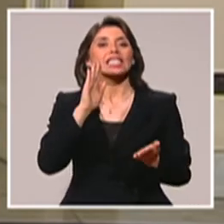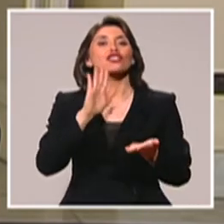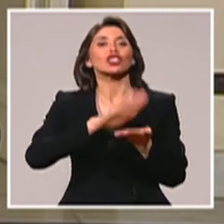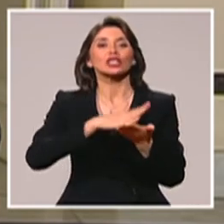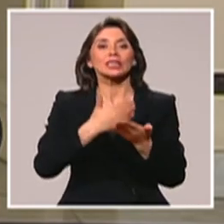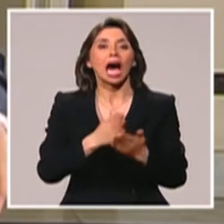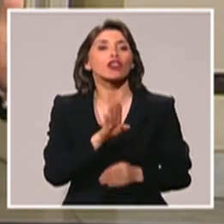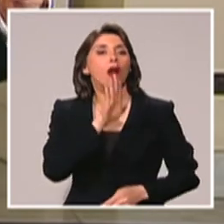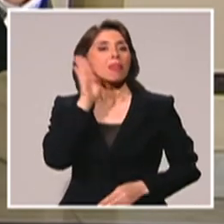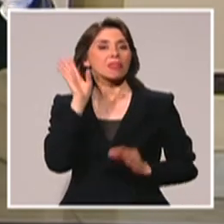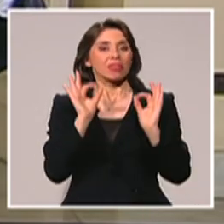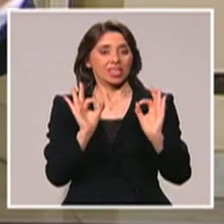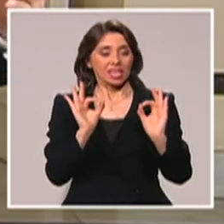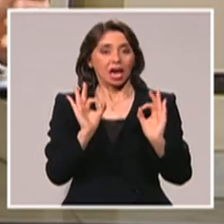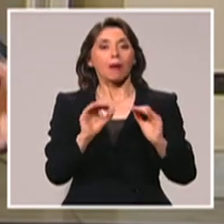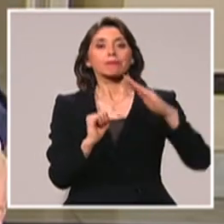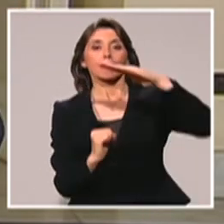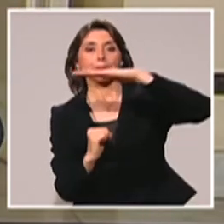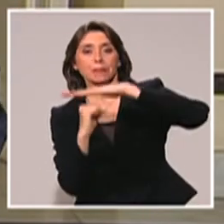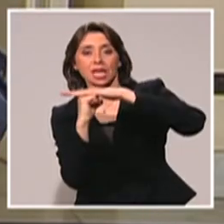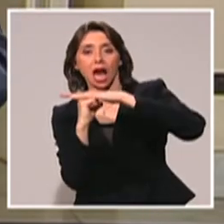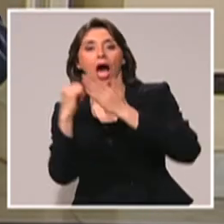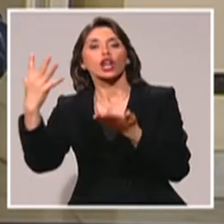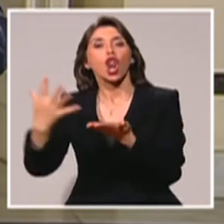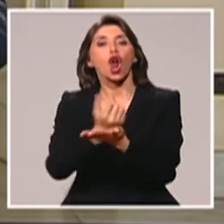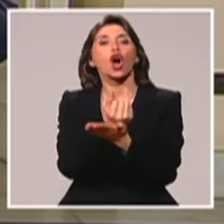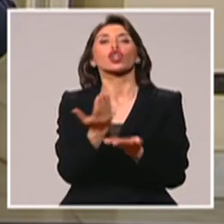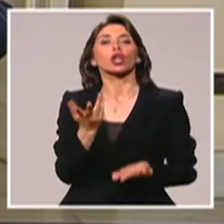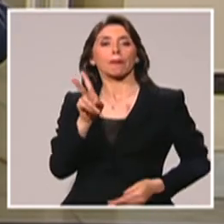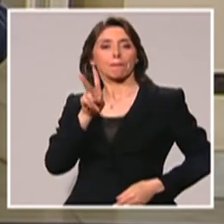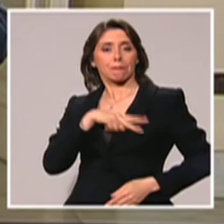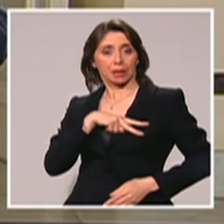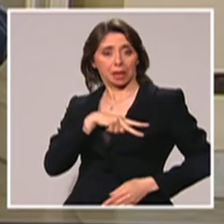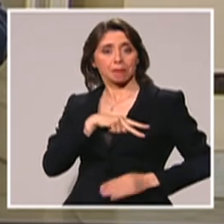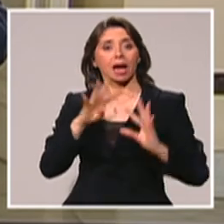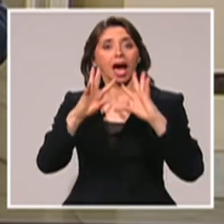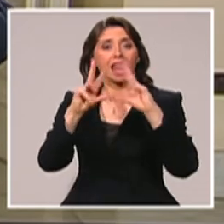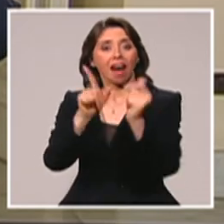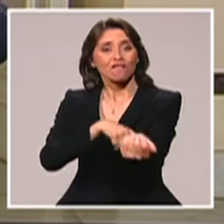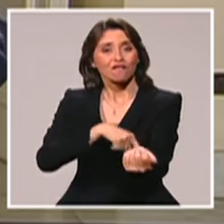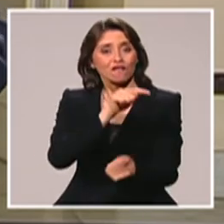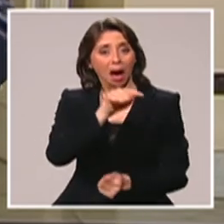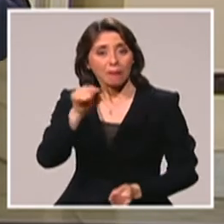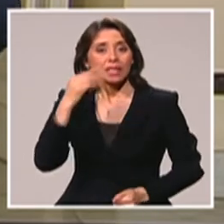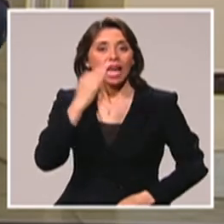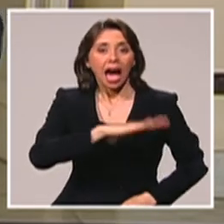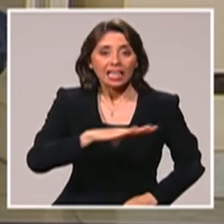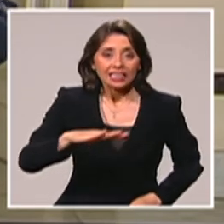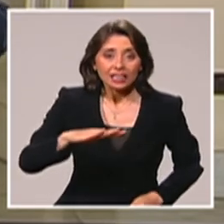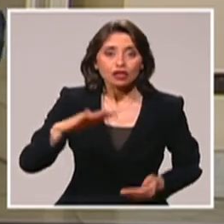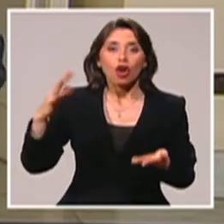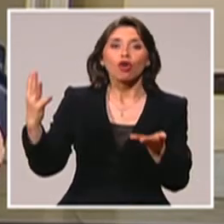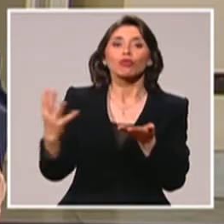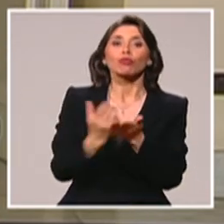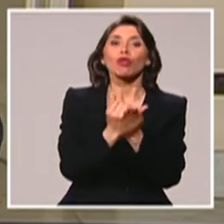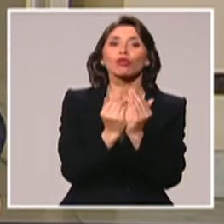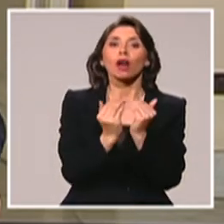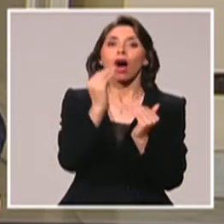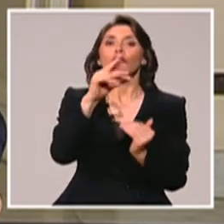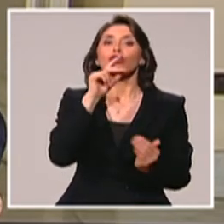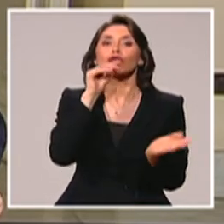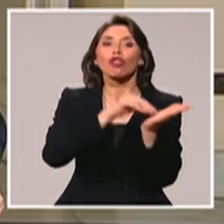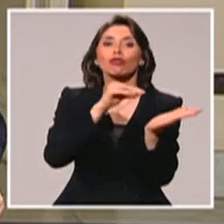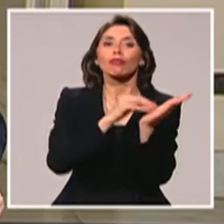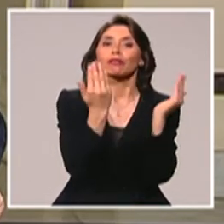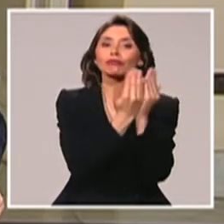día y el pilar del logro que premiará a aquellas familias en que los niños alcancen altos rendimientos